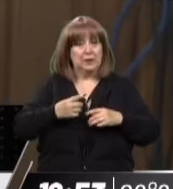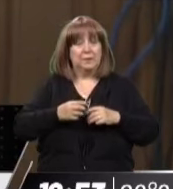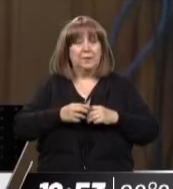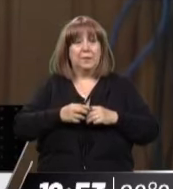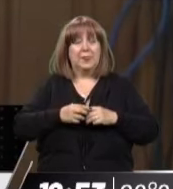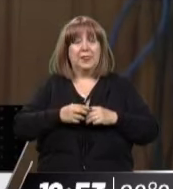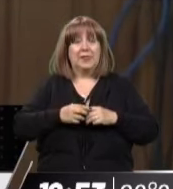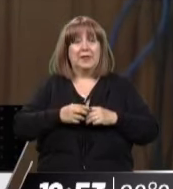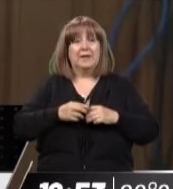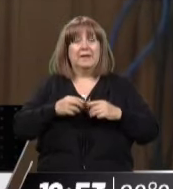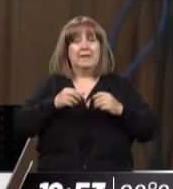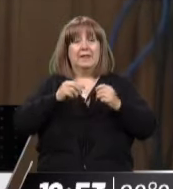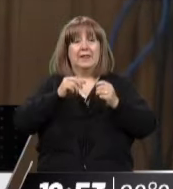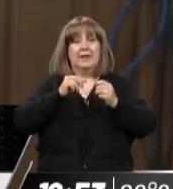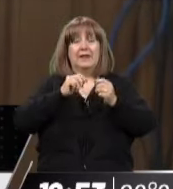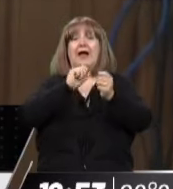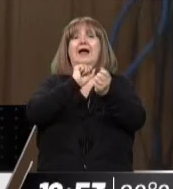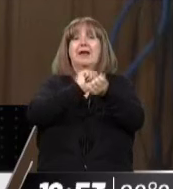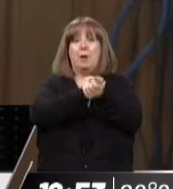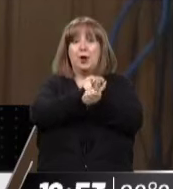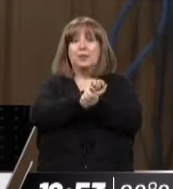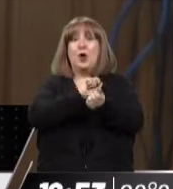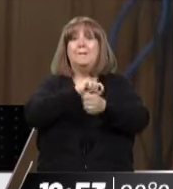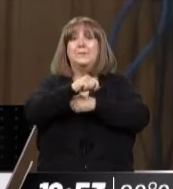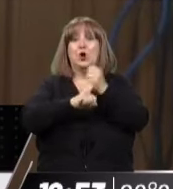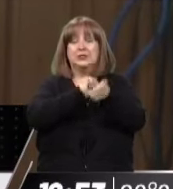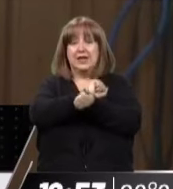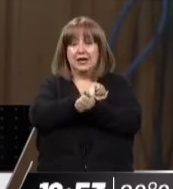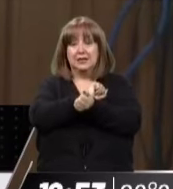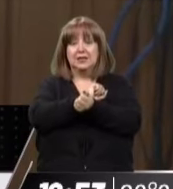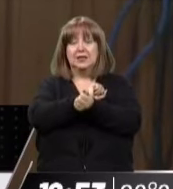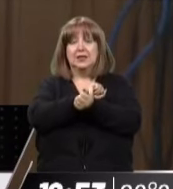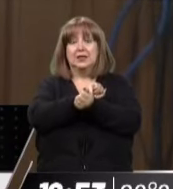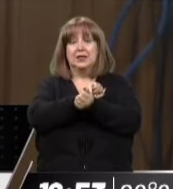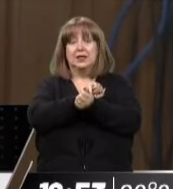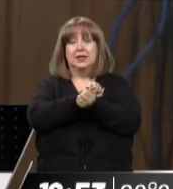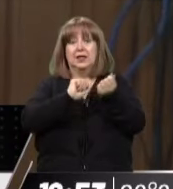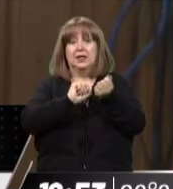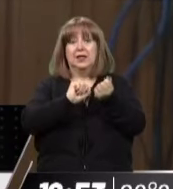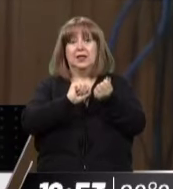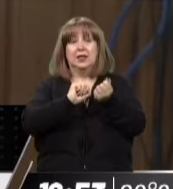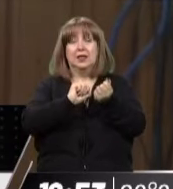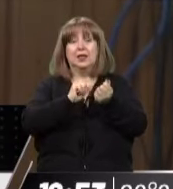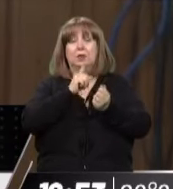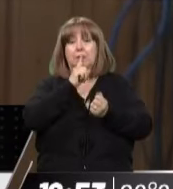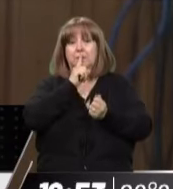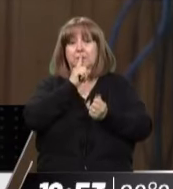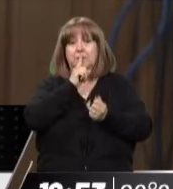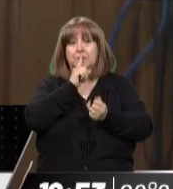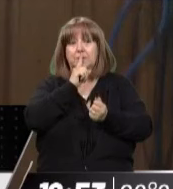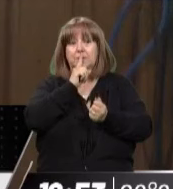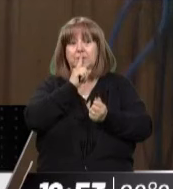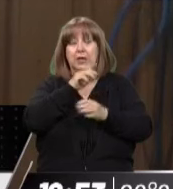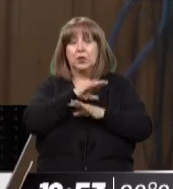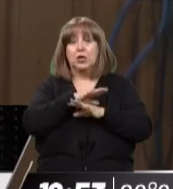le habían puesto esposas en ese momento le estaban poniendo las esposas cuando dejó de moverse de repente y